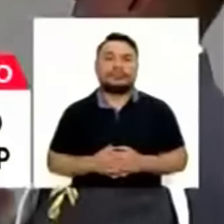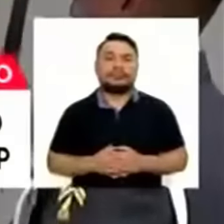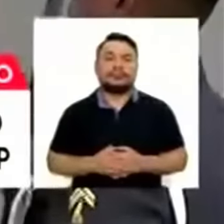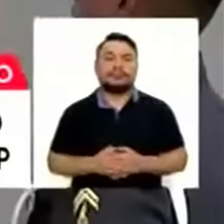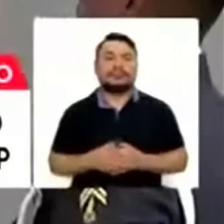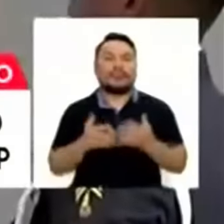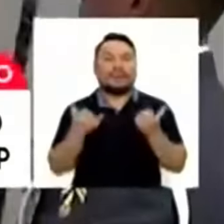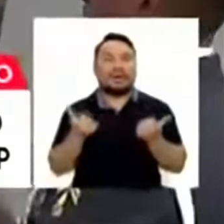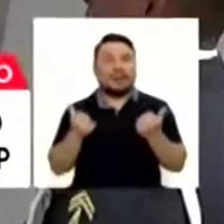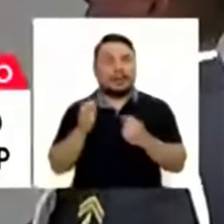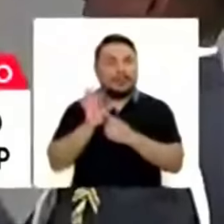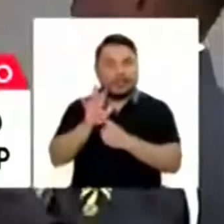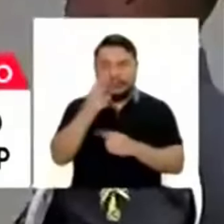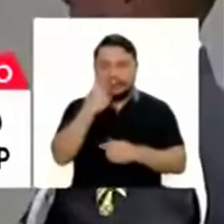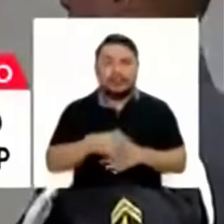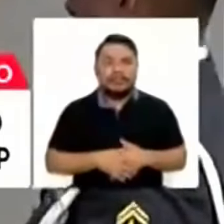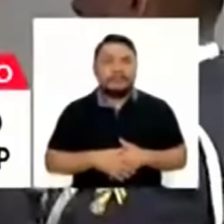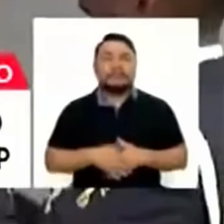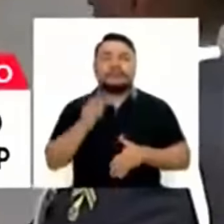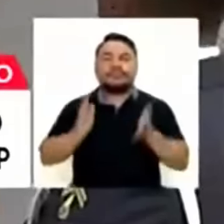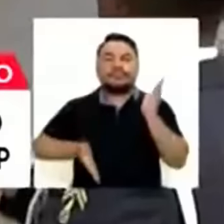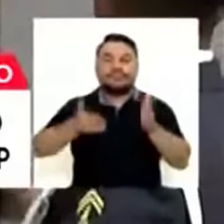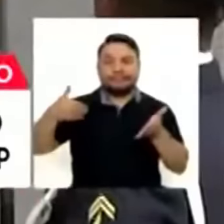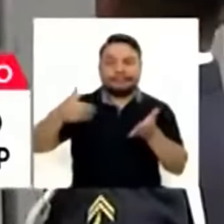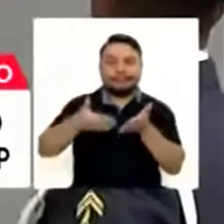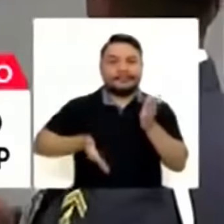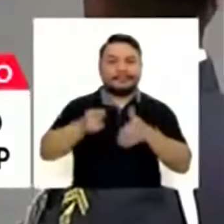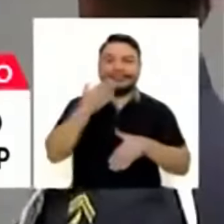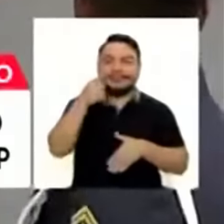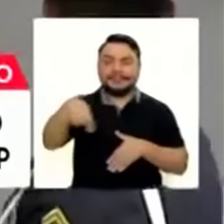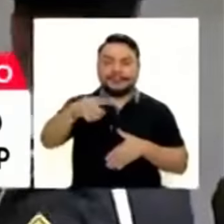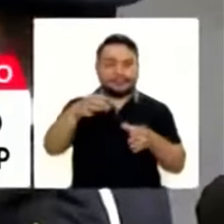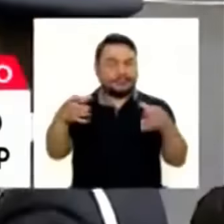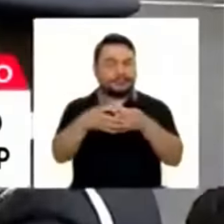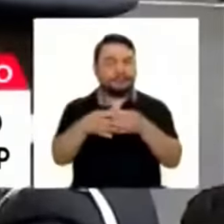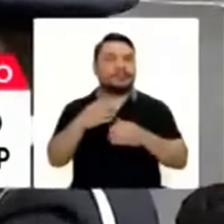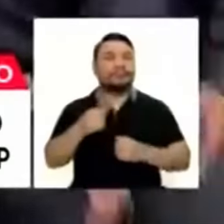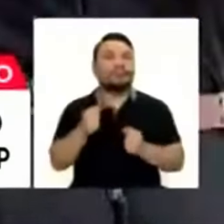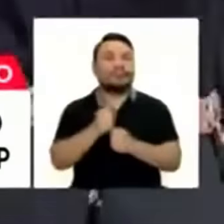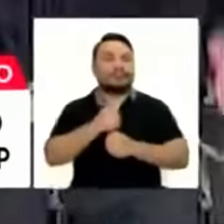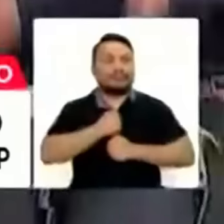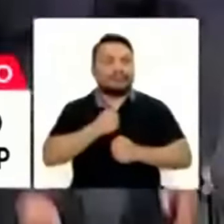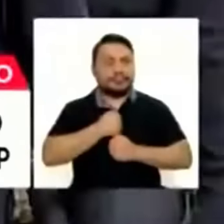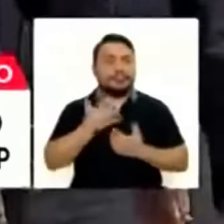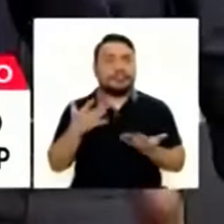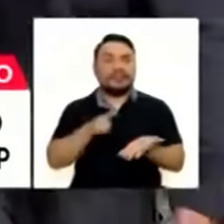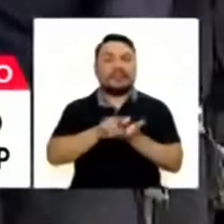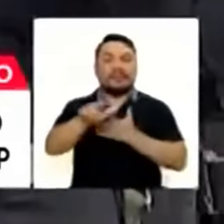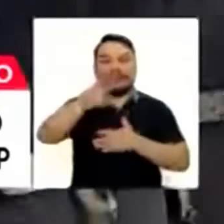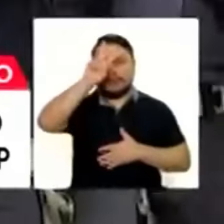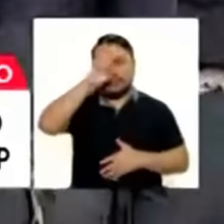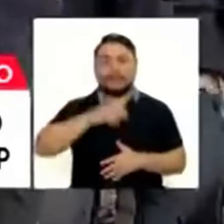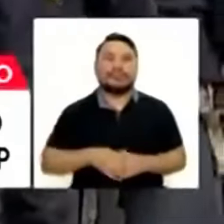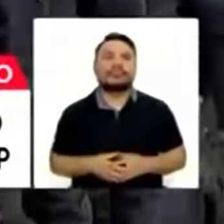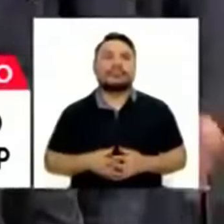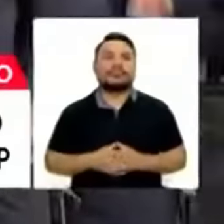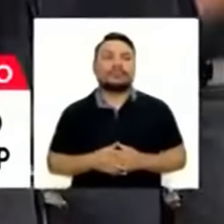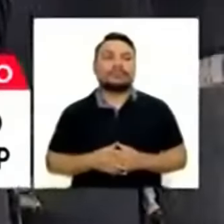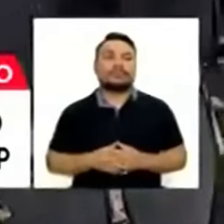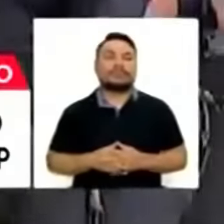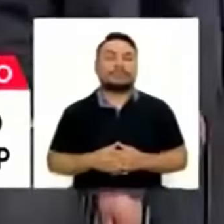A continuación, impone su paso marcial las compañías del batallón de tropas de la Fuerza Aérea del Perú.